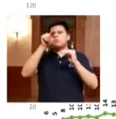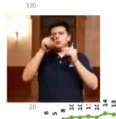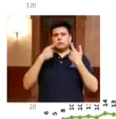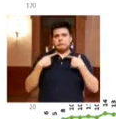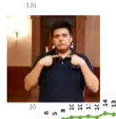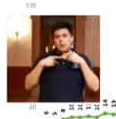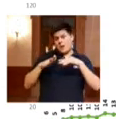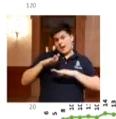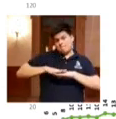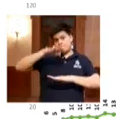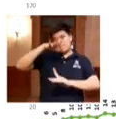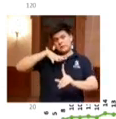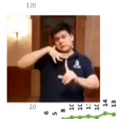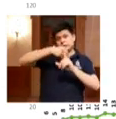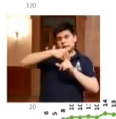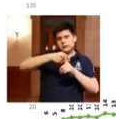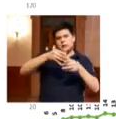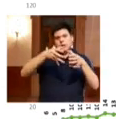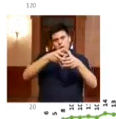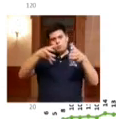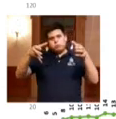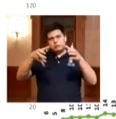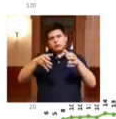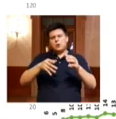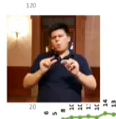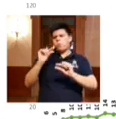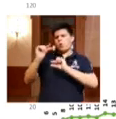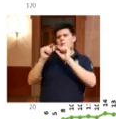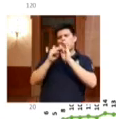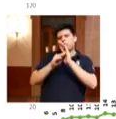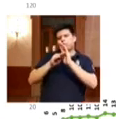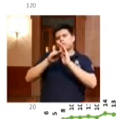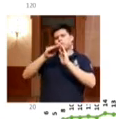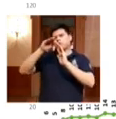casos. A partir de ahí fue un ascenso gradual en las